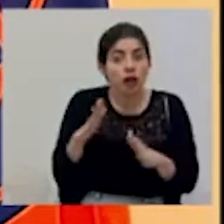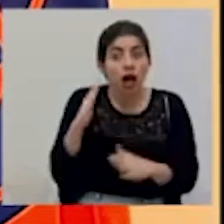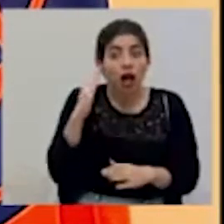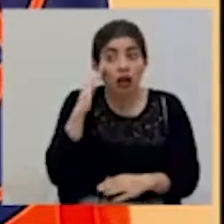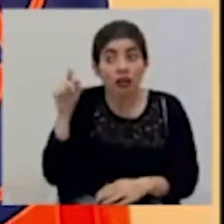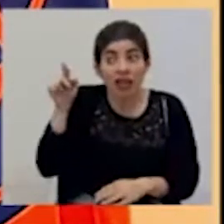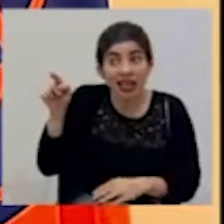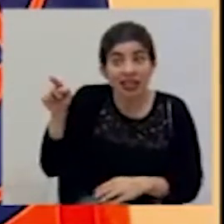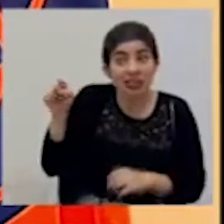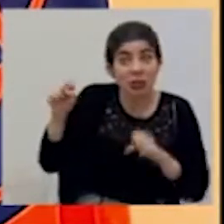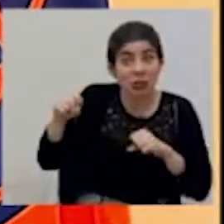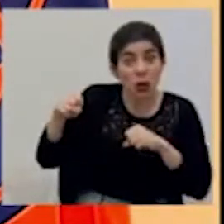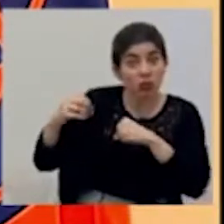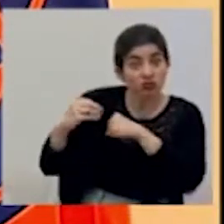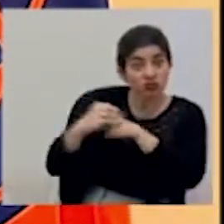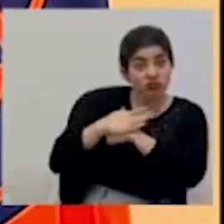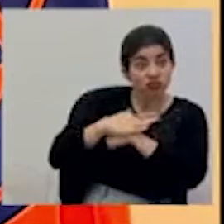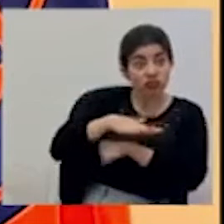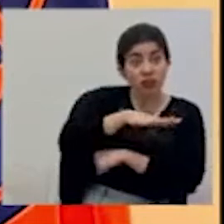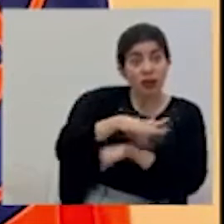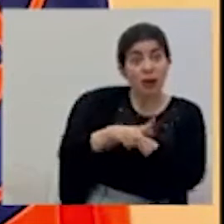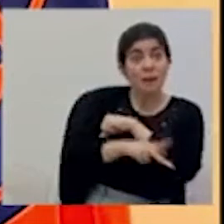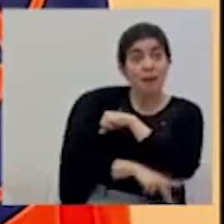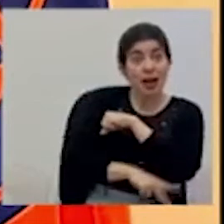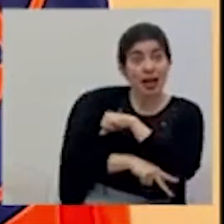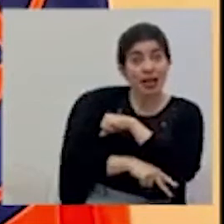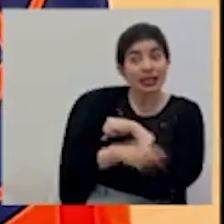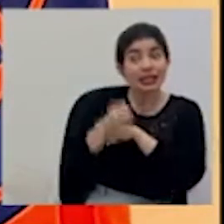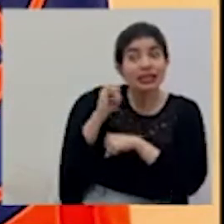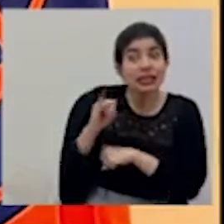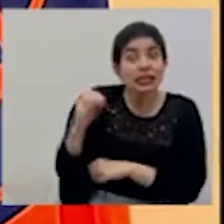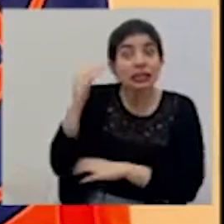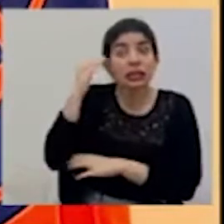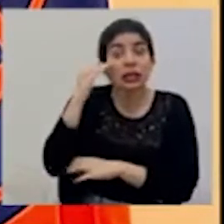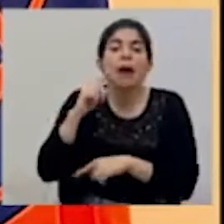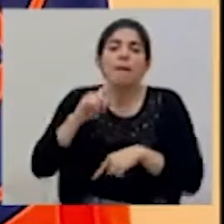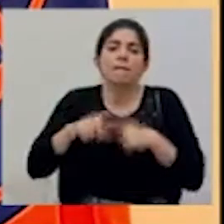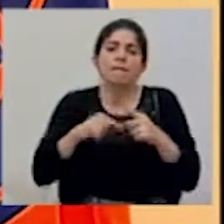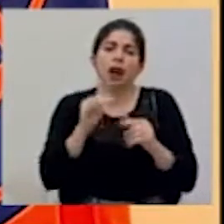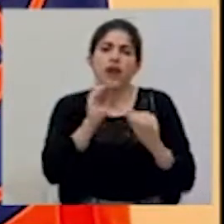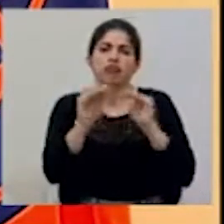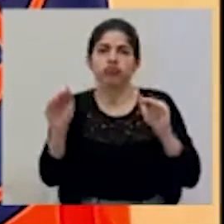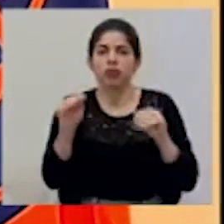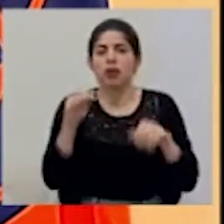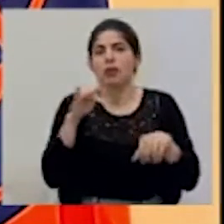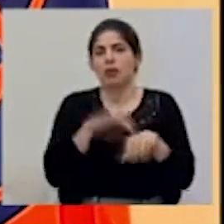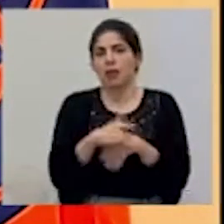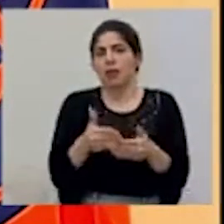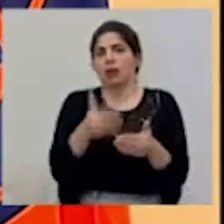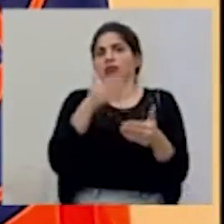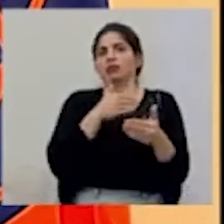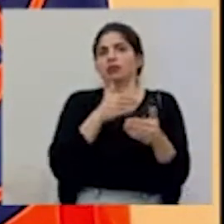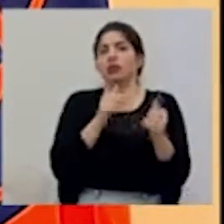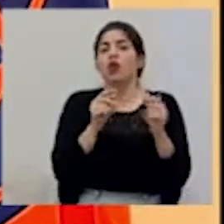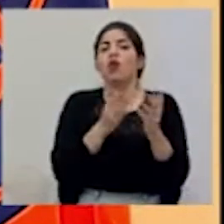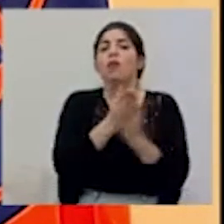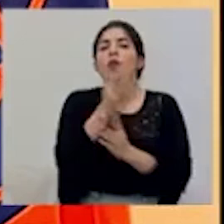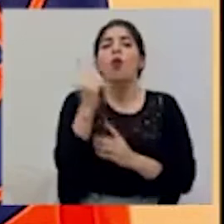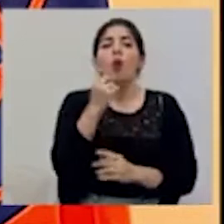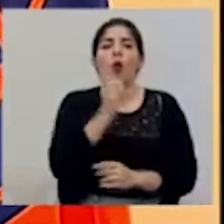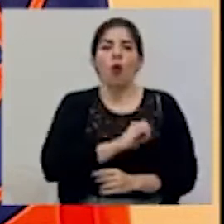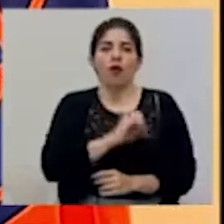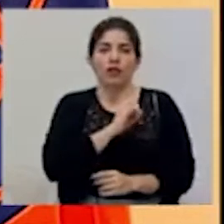de que este fenómeno podría ejercer influencia sobre nuestro país, lo alertaremos oportunamente y por los canales